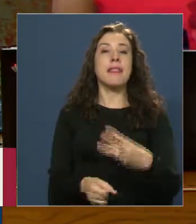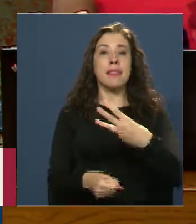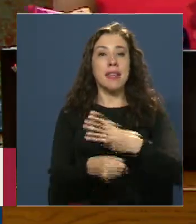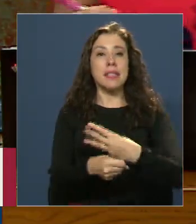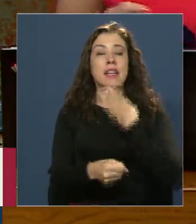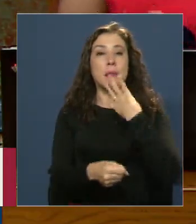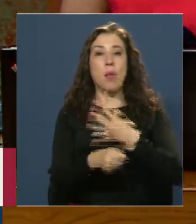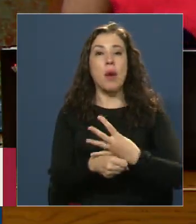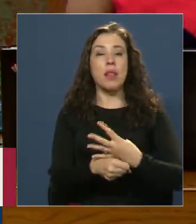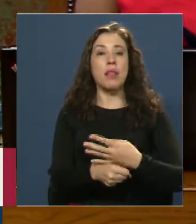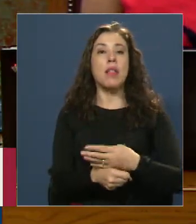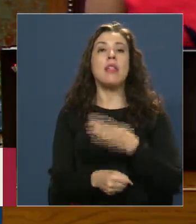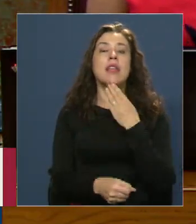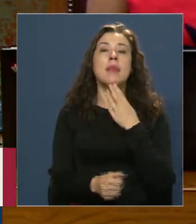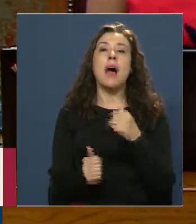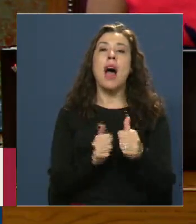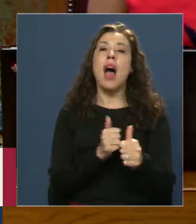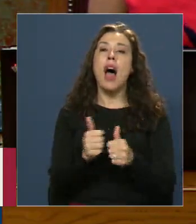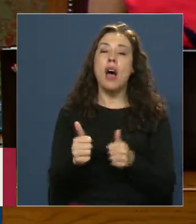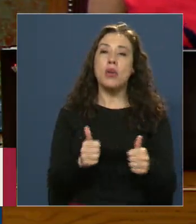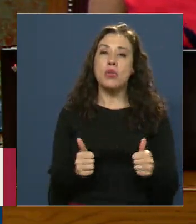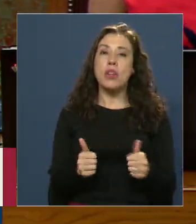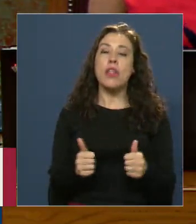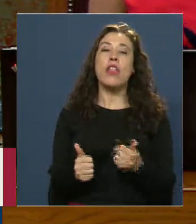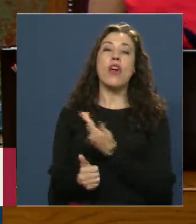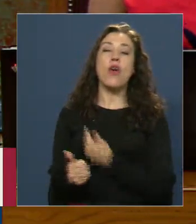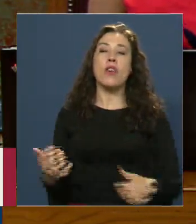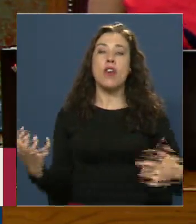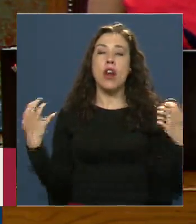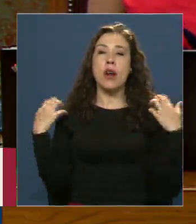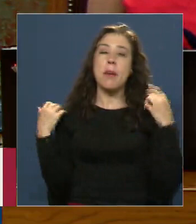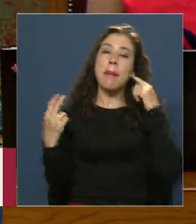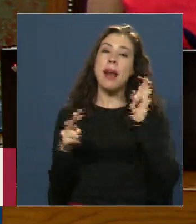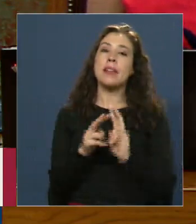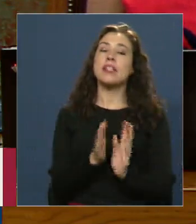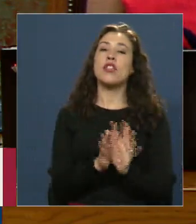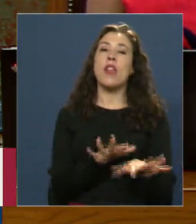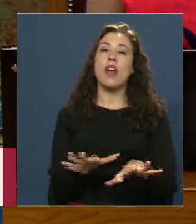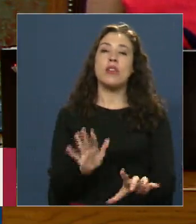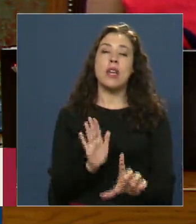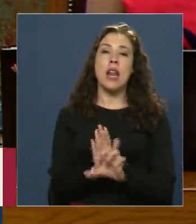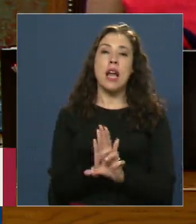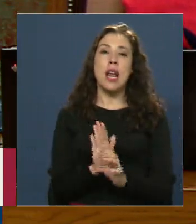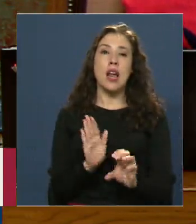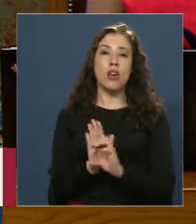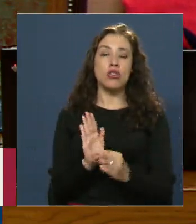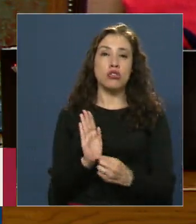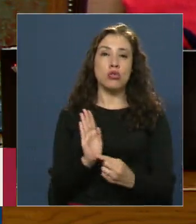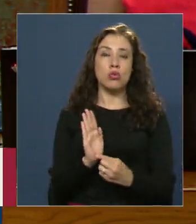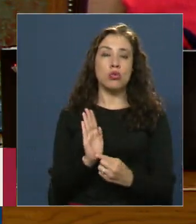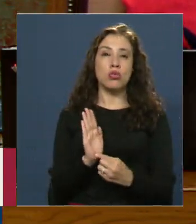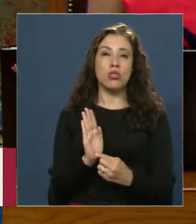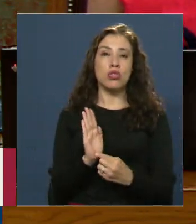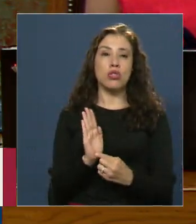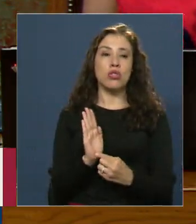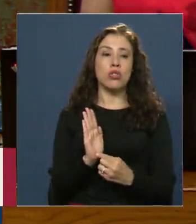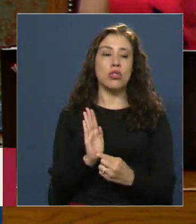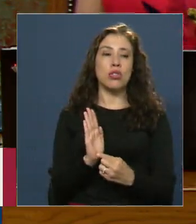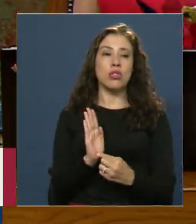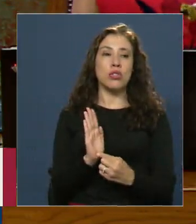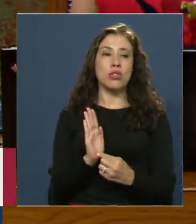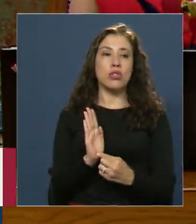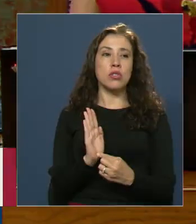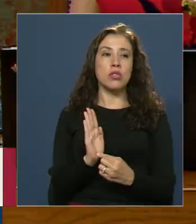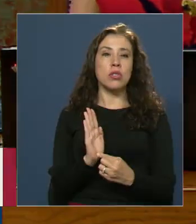nuestro país y las autoridades de gobierno competentes a fin de adoptar las medidas legales y constitucionales que se encuentren a su